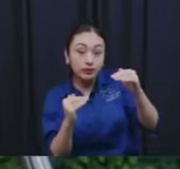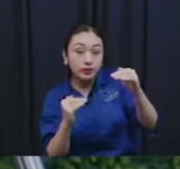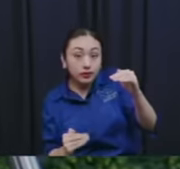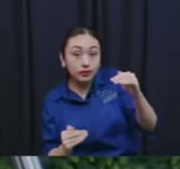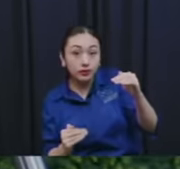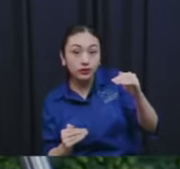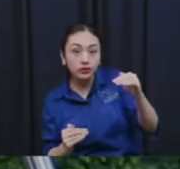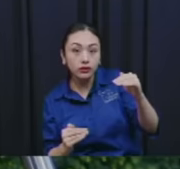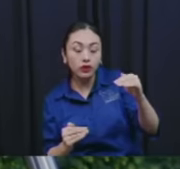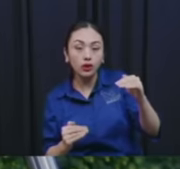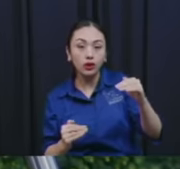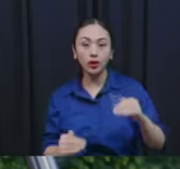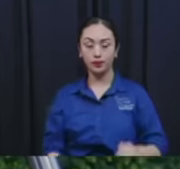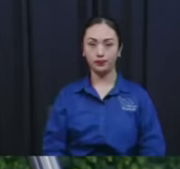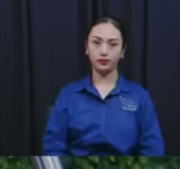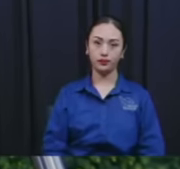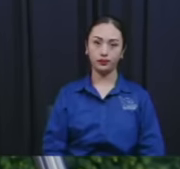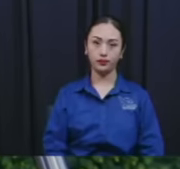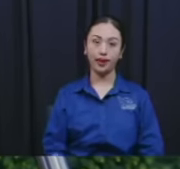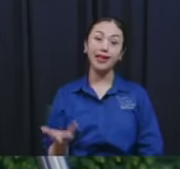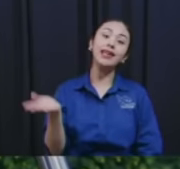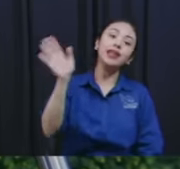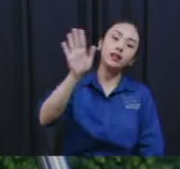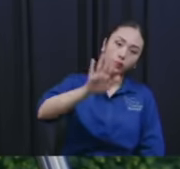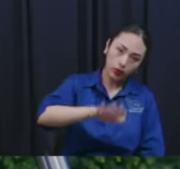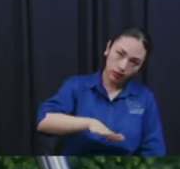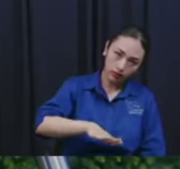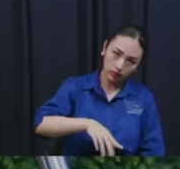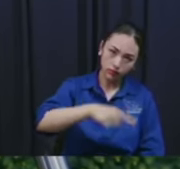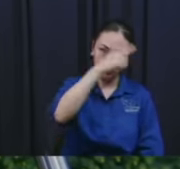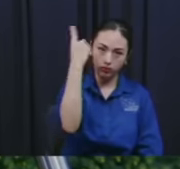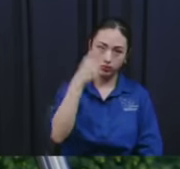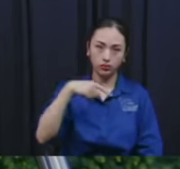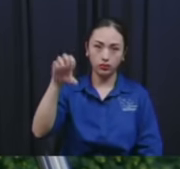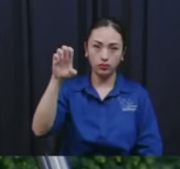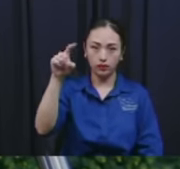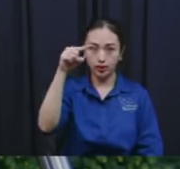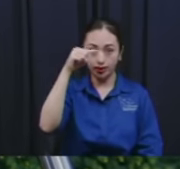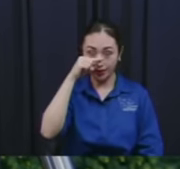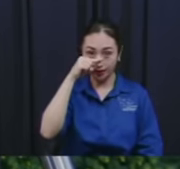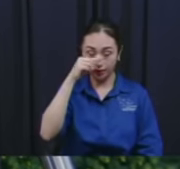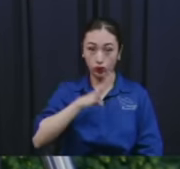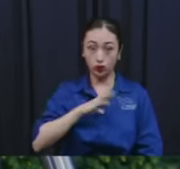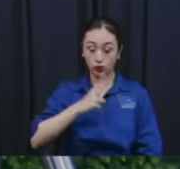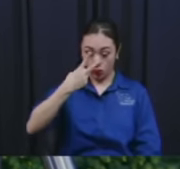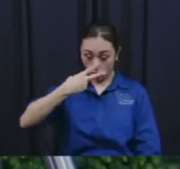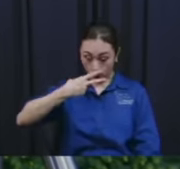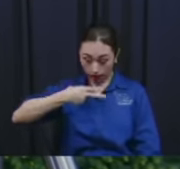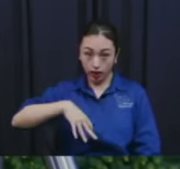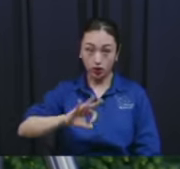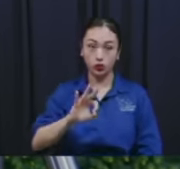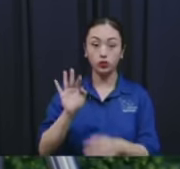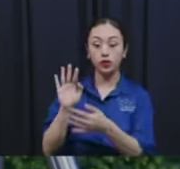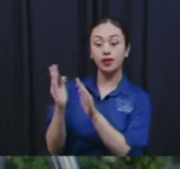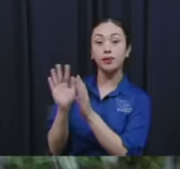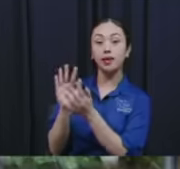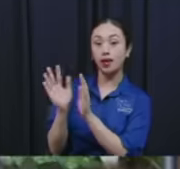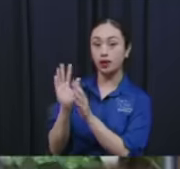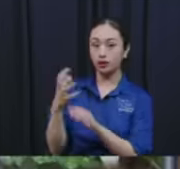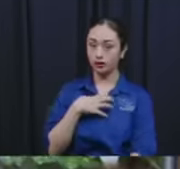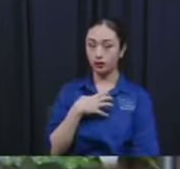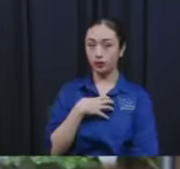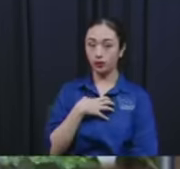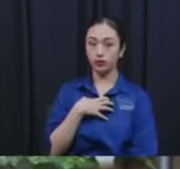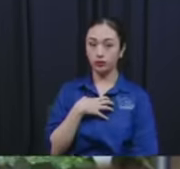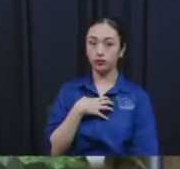de quién creo engendró a sus hijos de él no de Adán de él